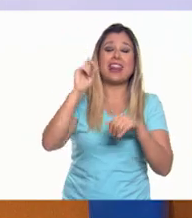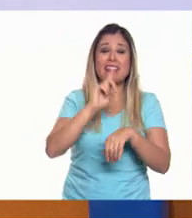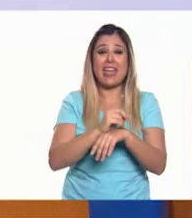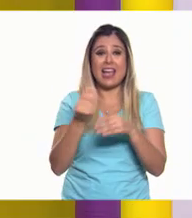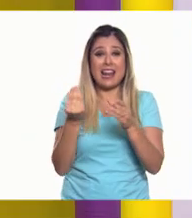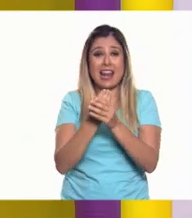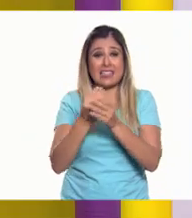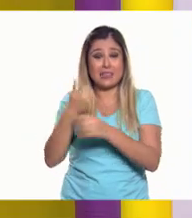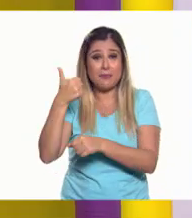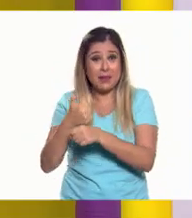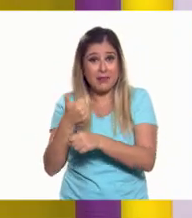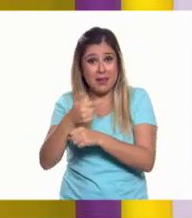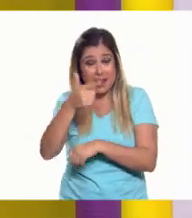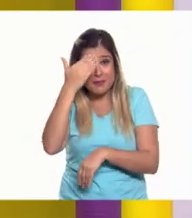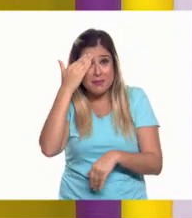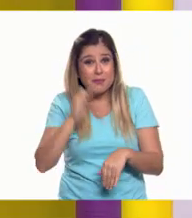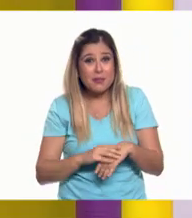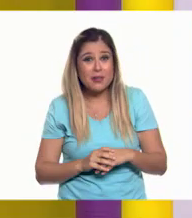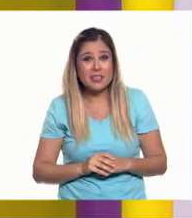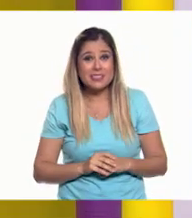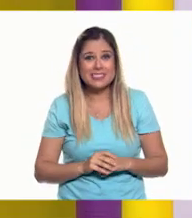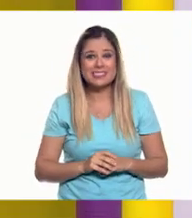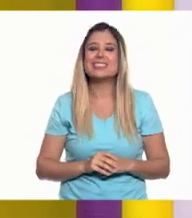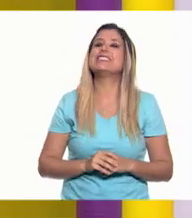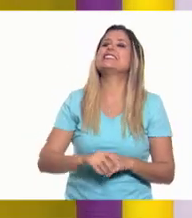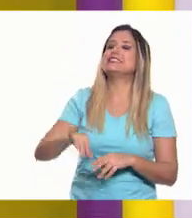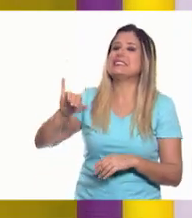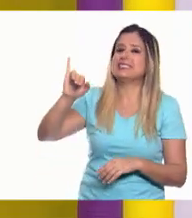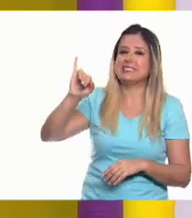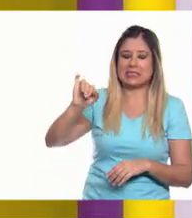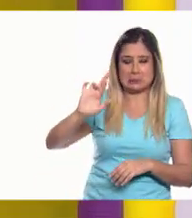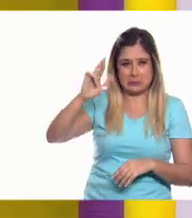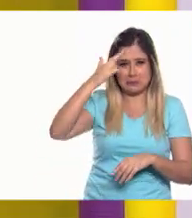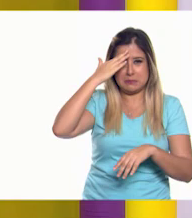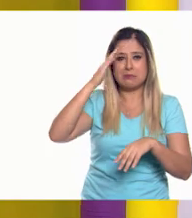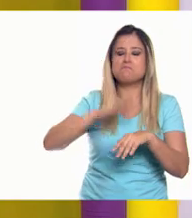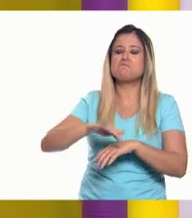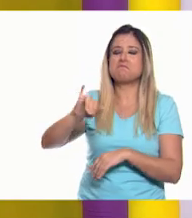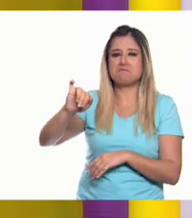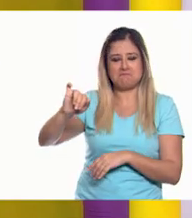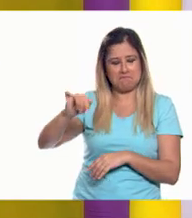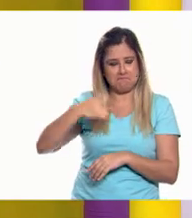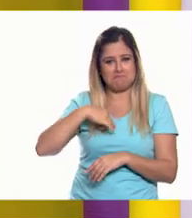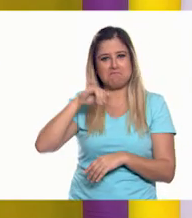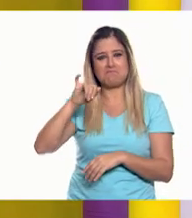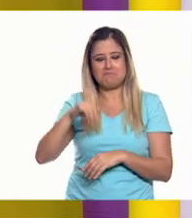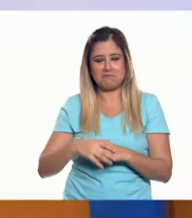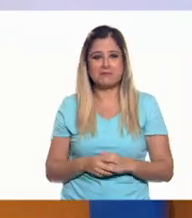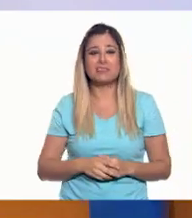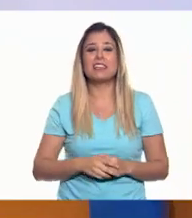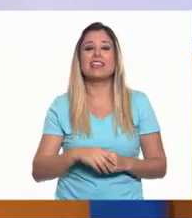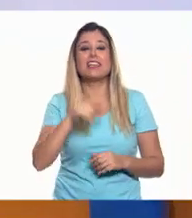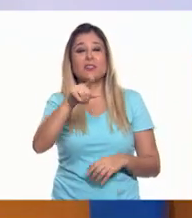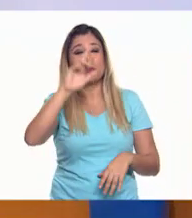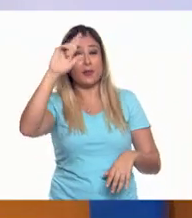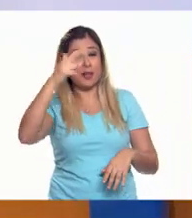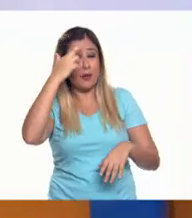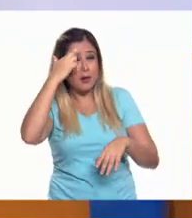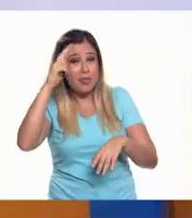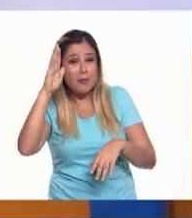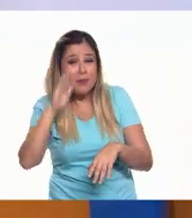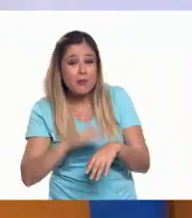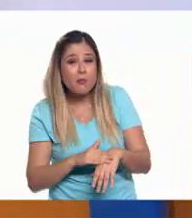primaria? Mi primer día de clases en la primaria, sí lo recuerdo. Para que veas ese, sí lo Qué recuerdo bueno. muy bien. ¿Recuerdas